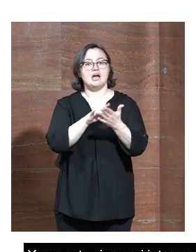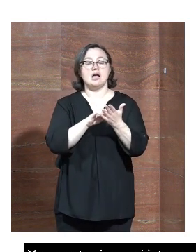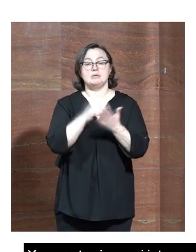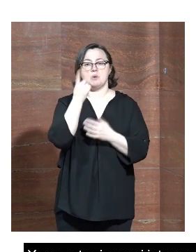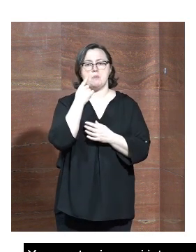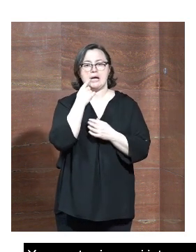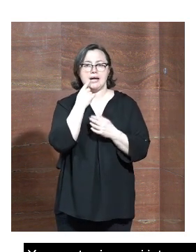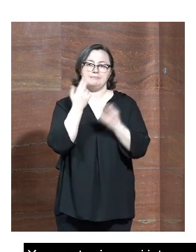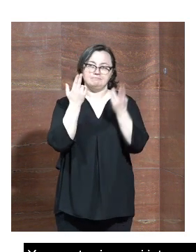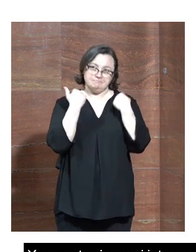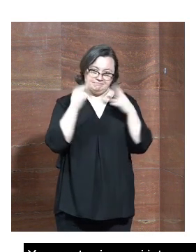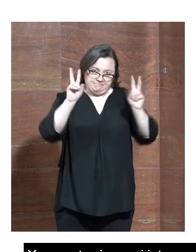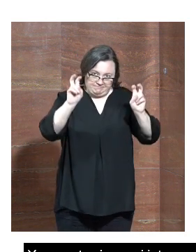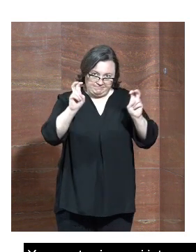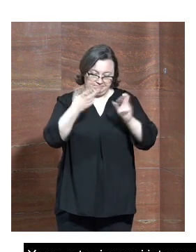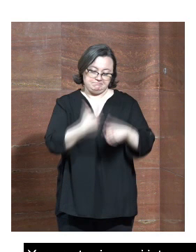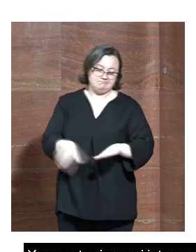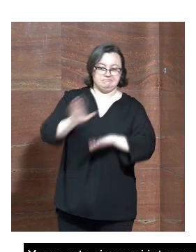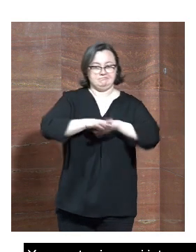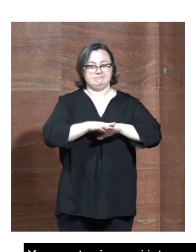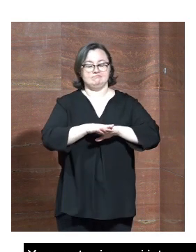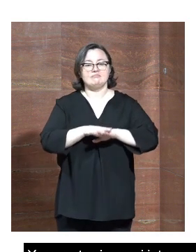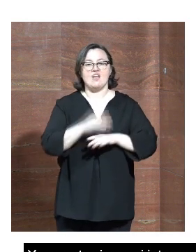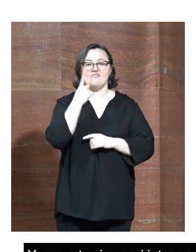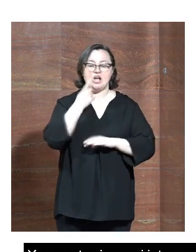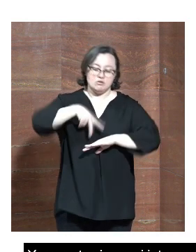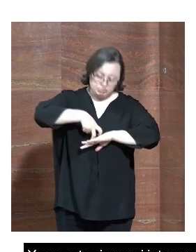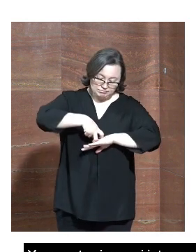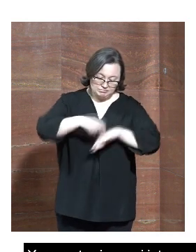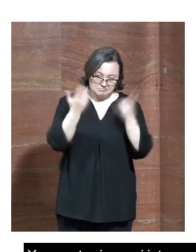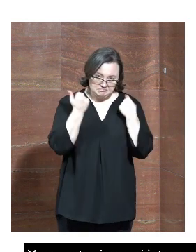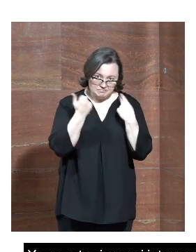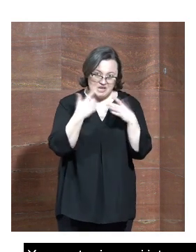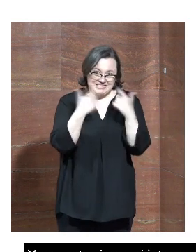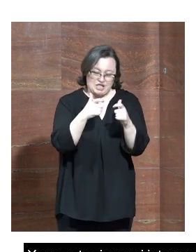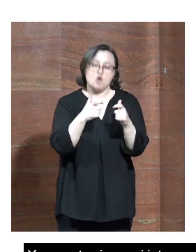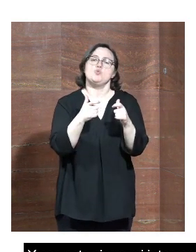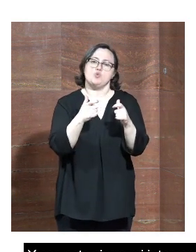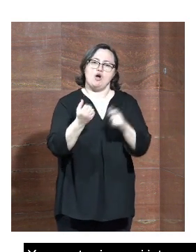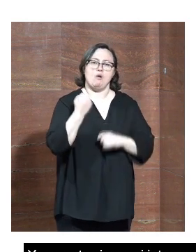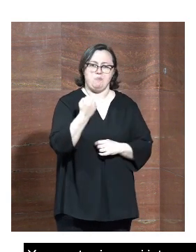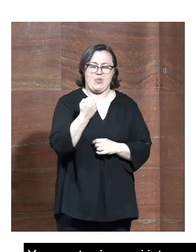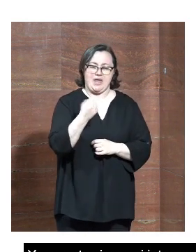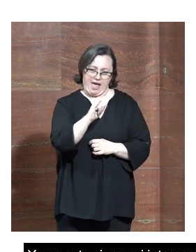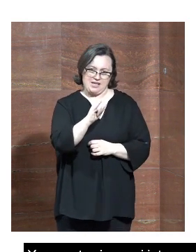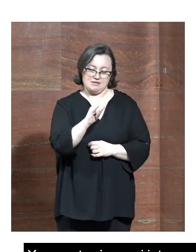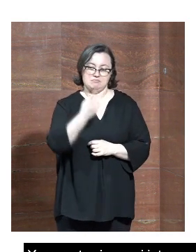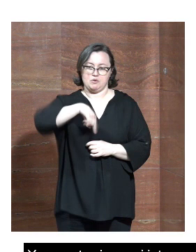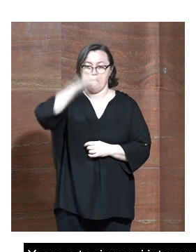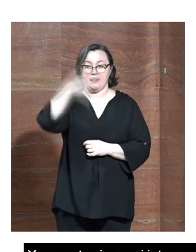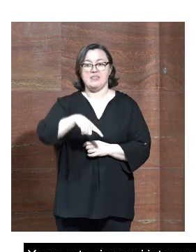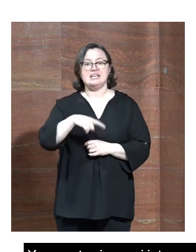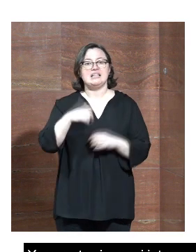doblegar, haciendo una metáfora, la rodilla a todo un sector que sabemos que tiene el poder que tiene al